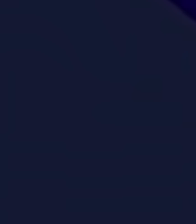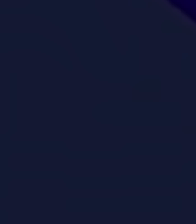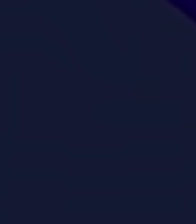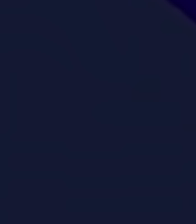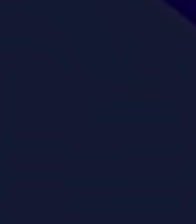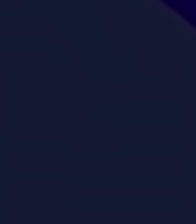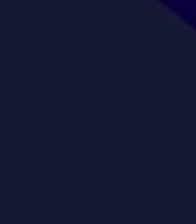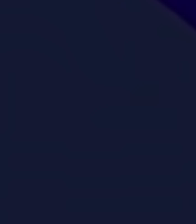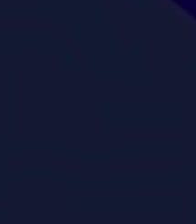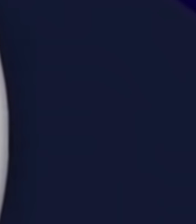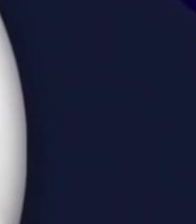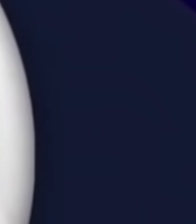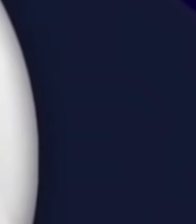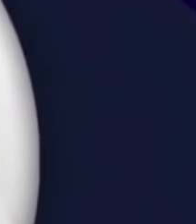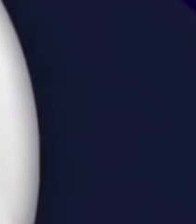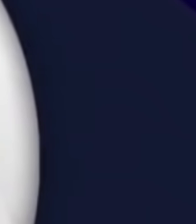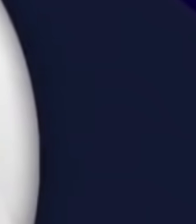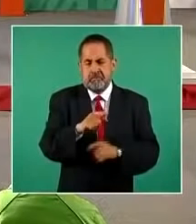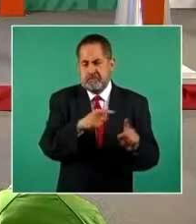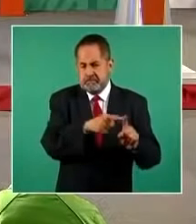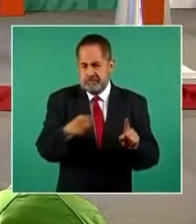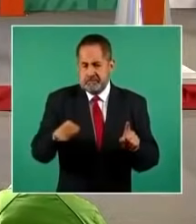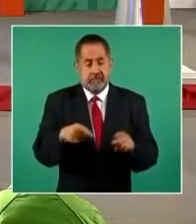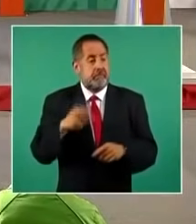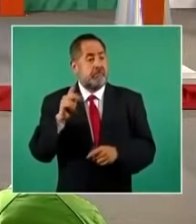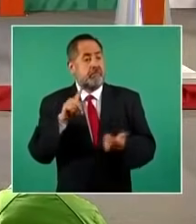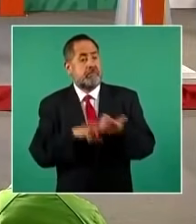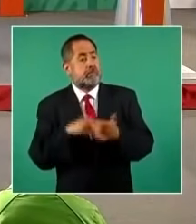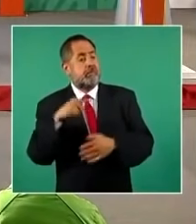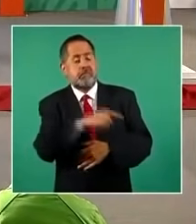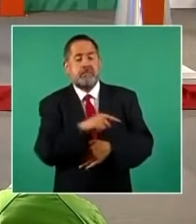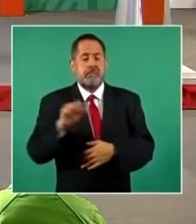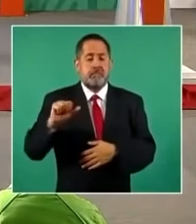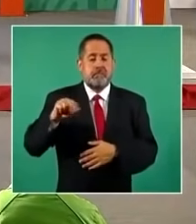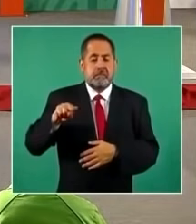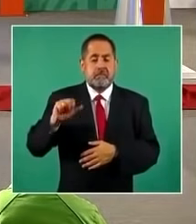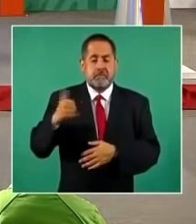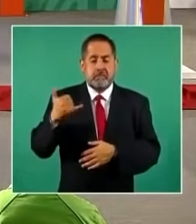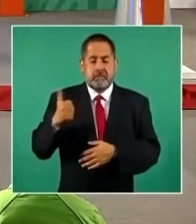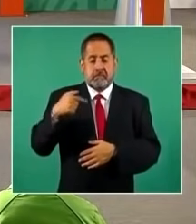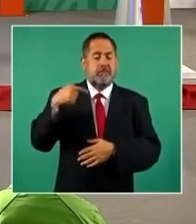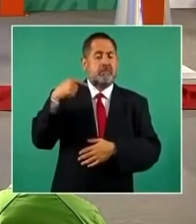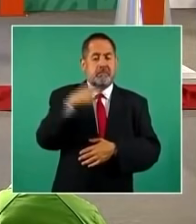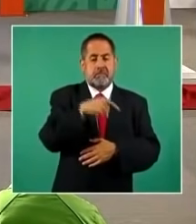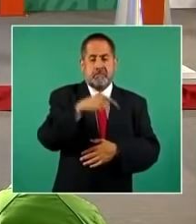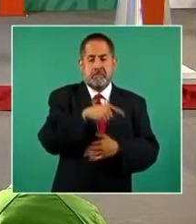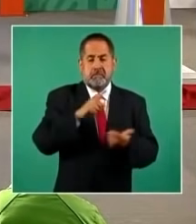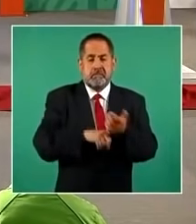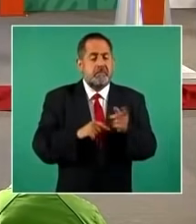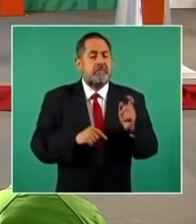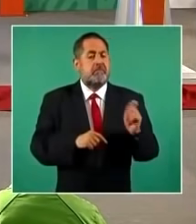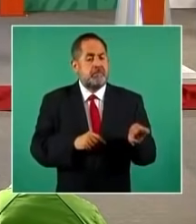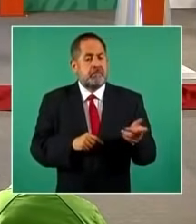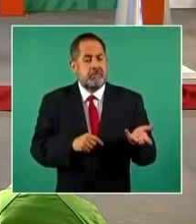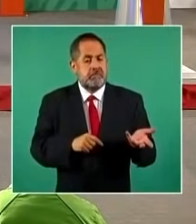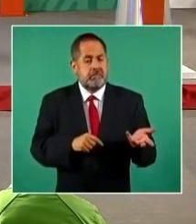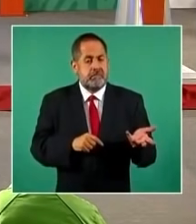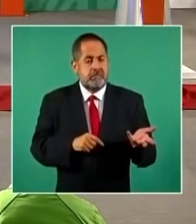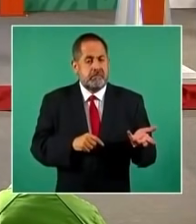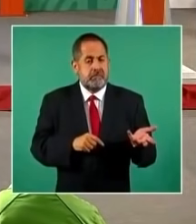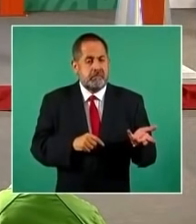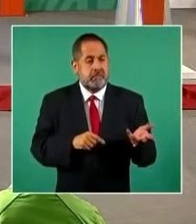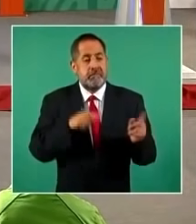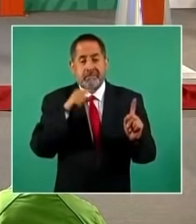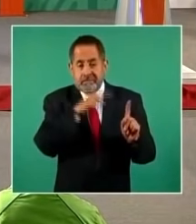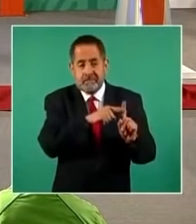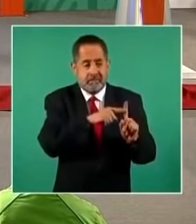La 5. Inició el fin de semana con una tregua en el pleitazo protagonizado entre el presidente López